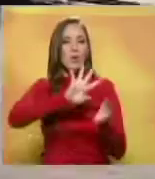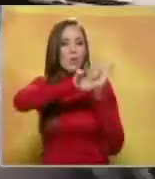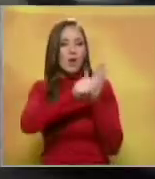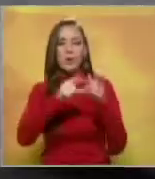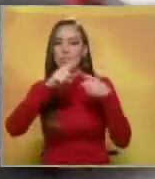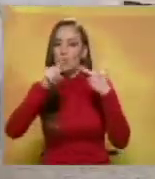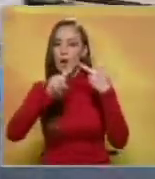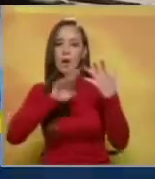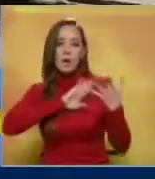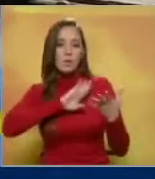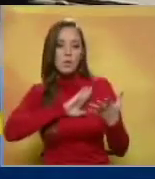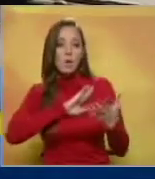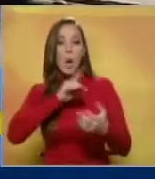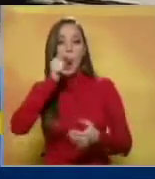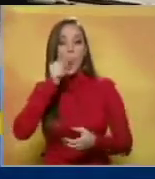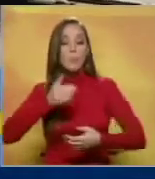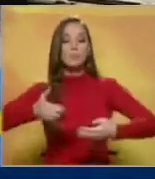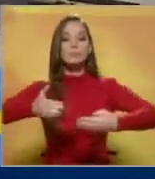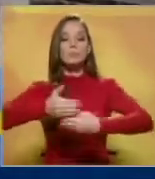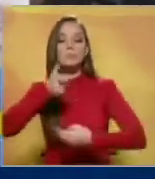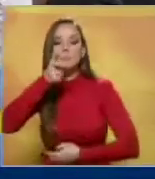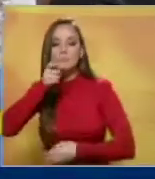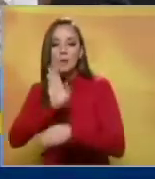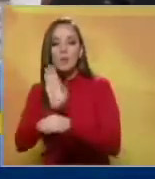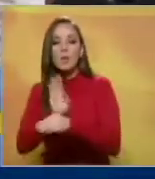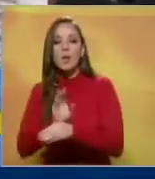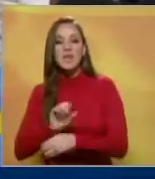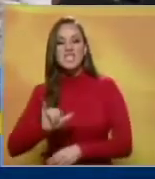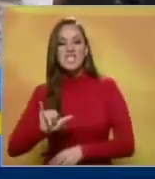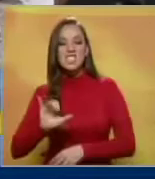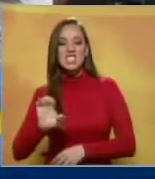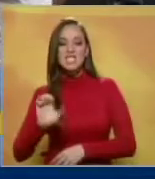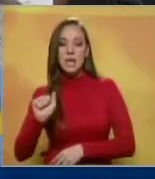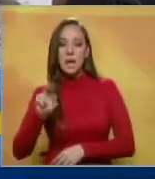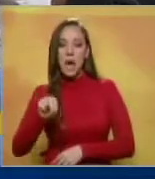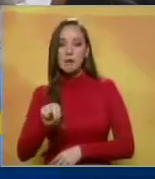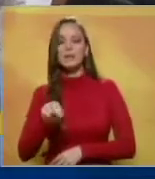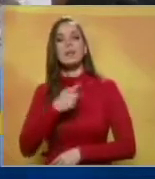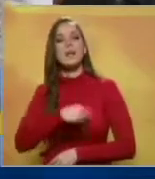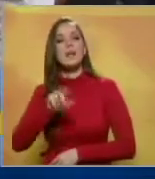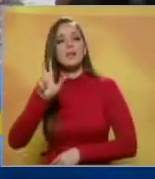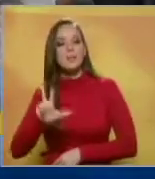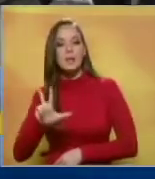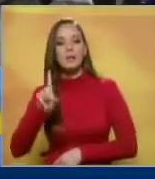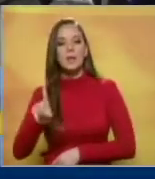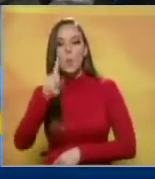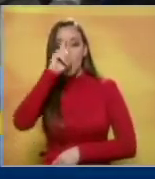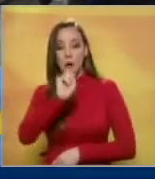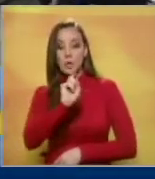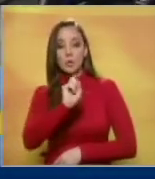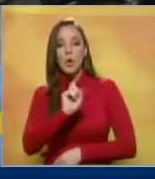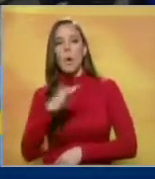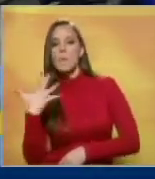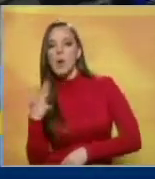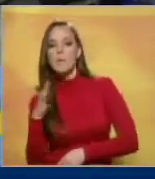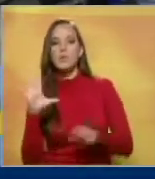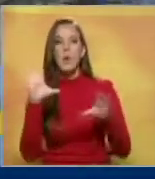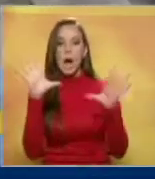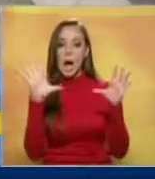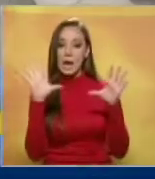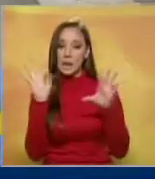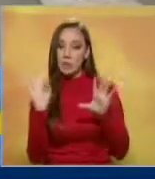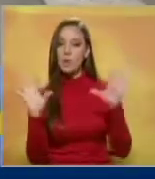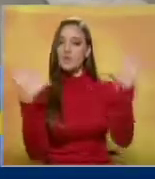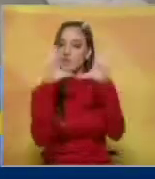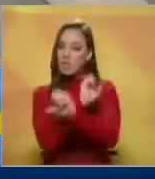el escolta fue identificado como jean carlos gómez zamora de 31 años este martes cerca de las nueve de la noche transitaba con